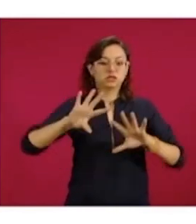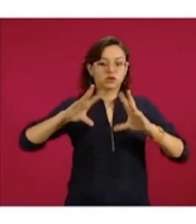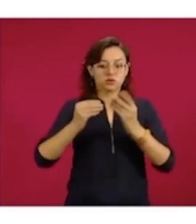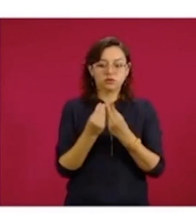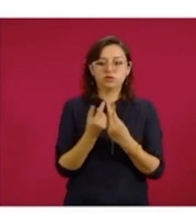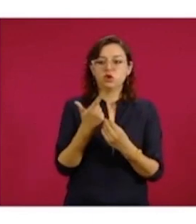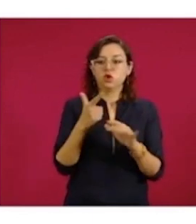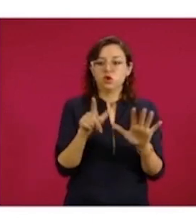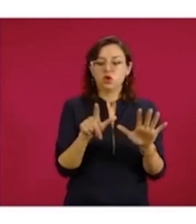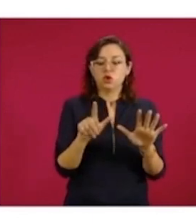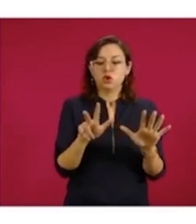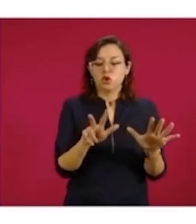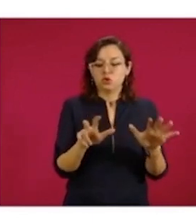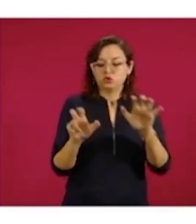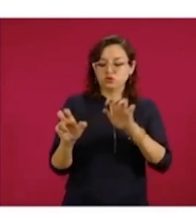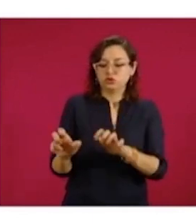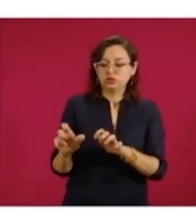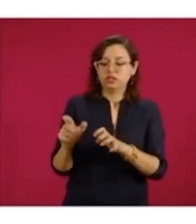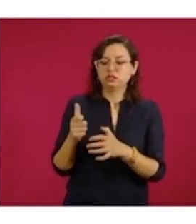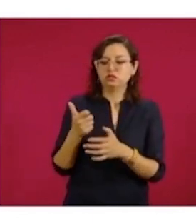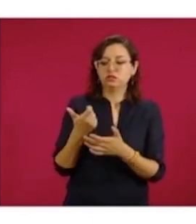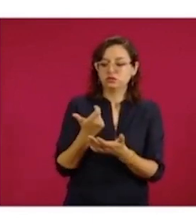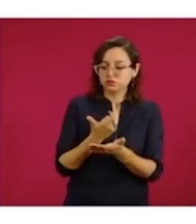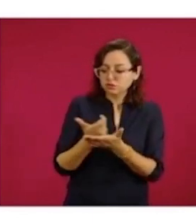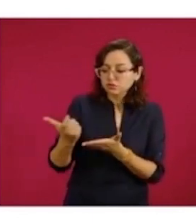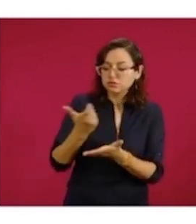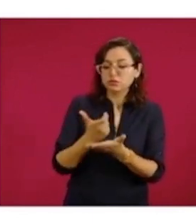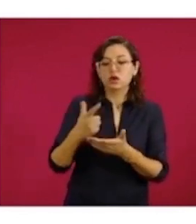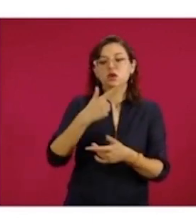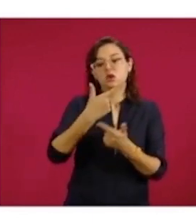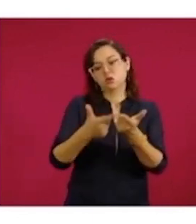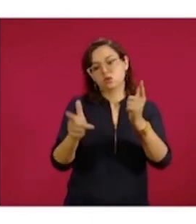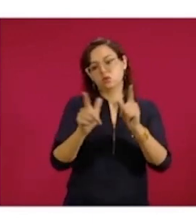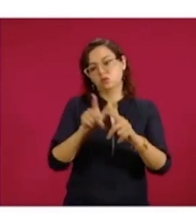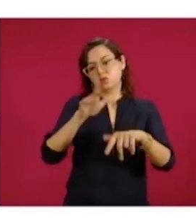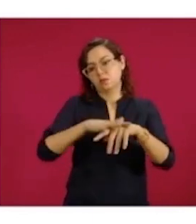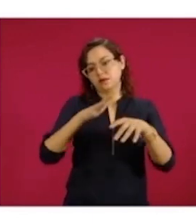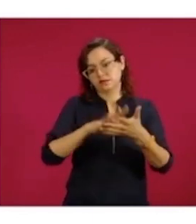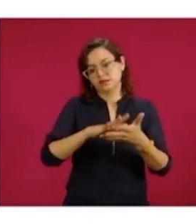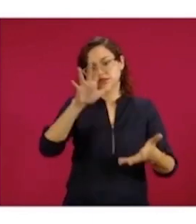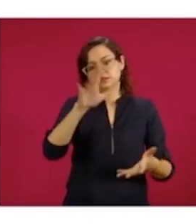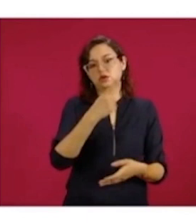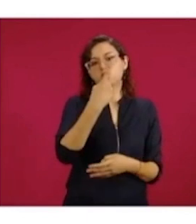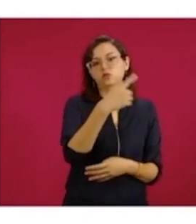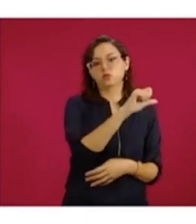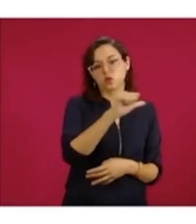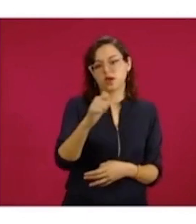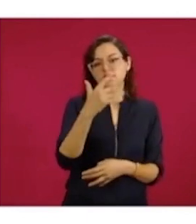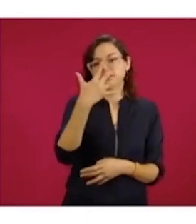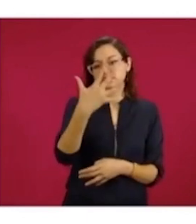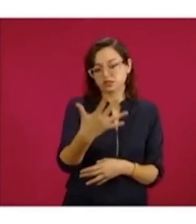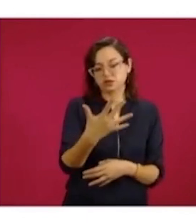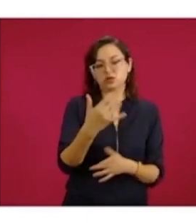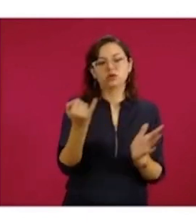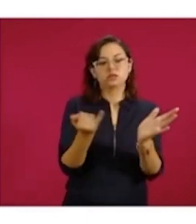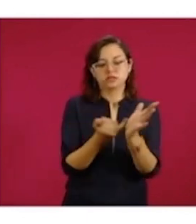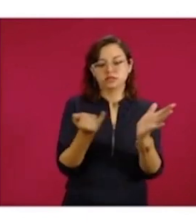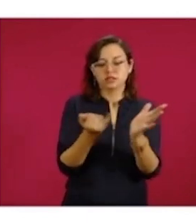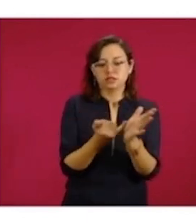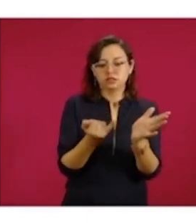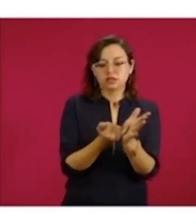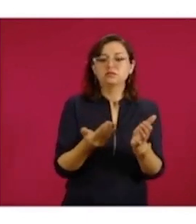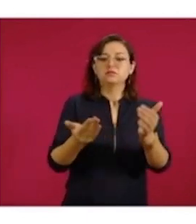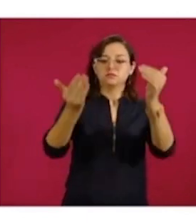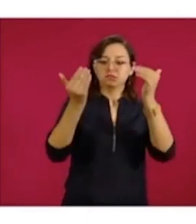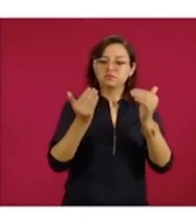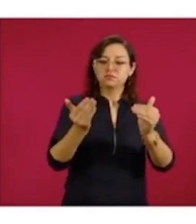a pagar después del cuarto mes, es del grupo más grande, de 1 a 5. Desde luego que cuando la tasa de interés se incrementa para